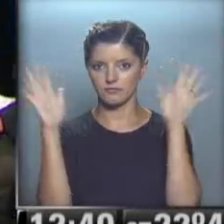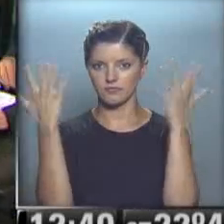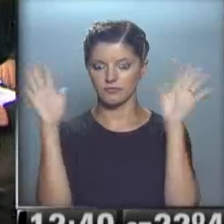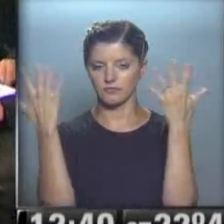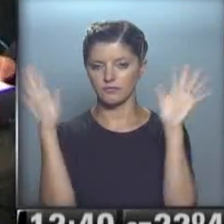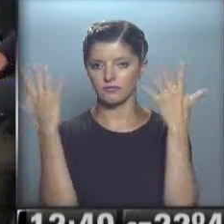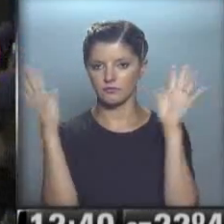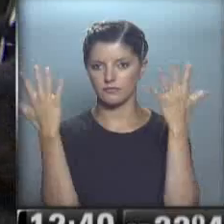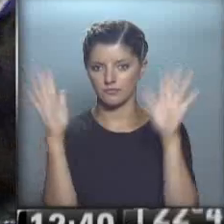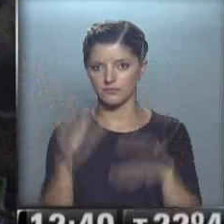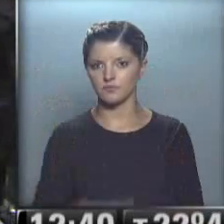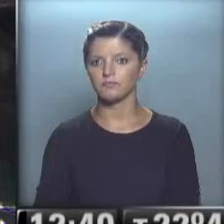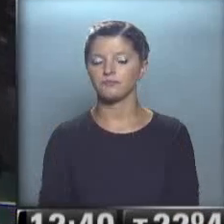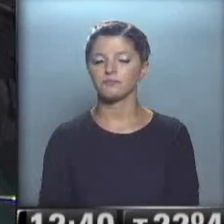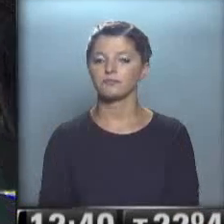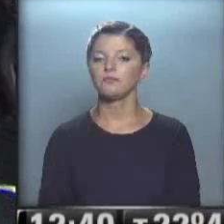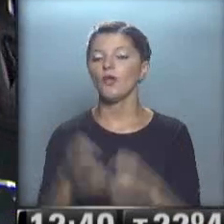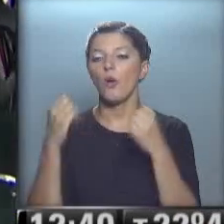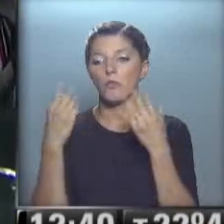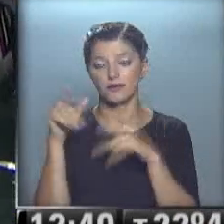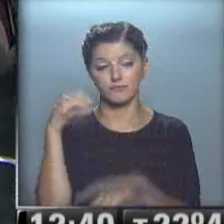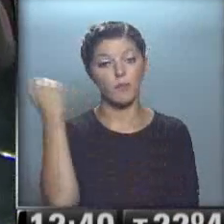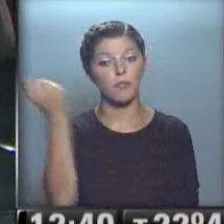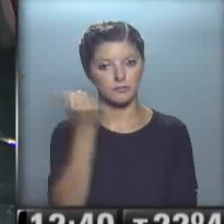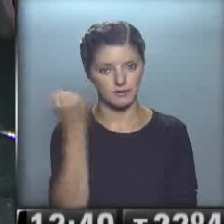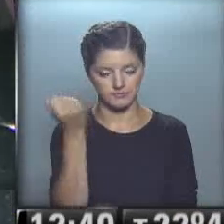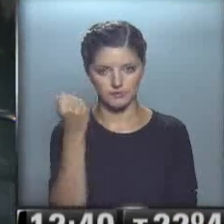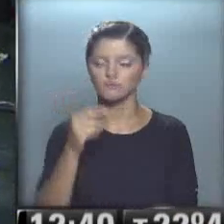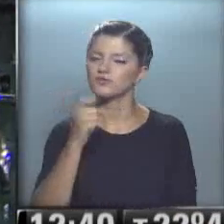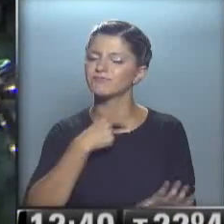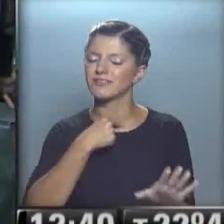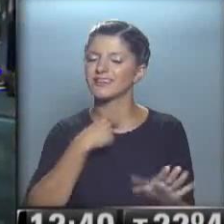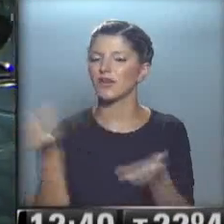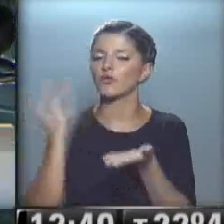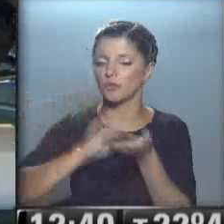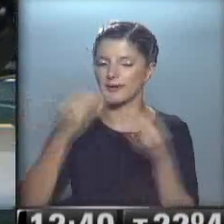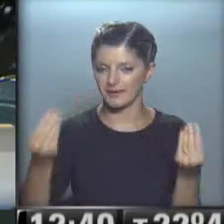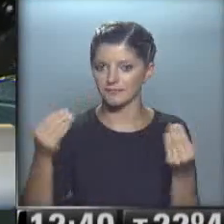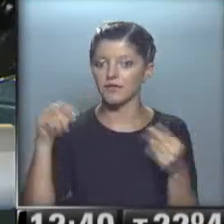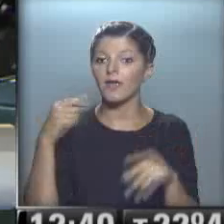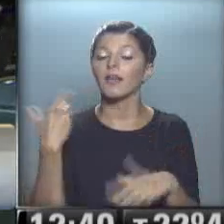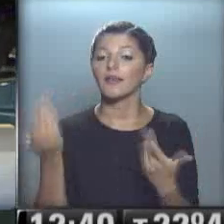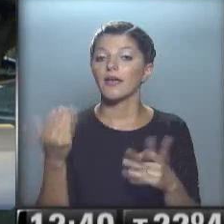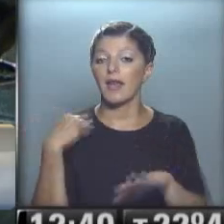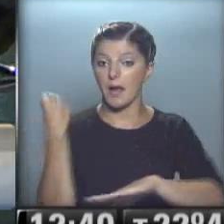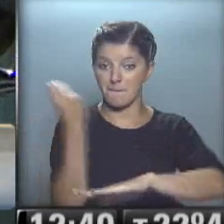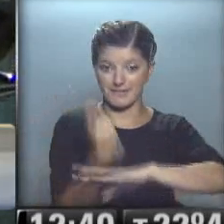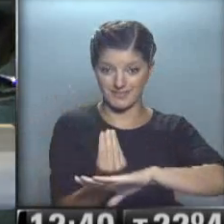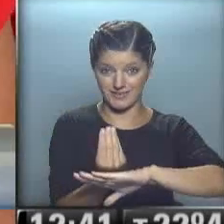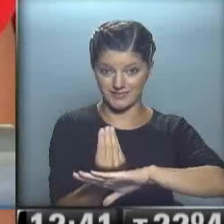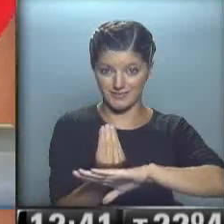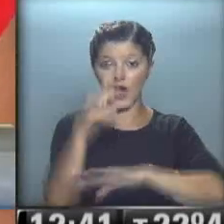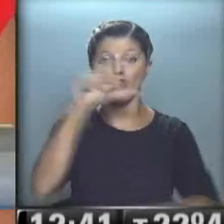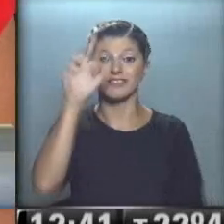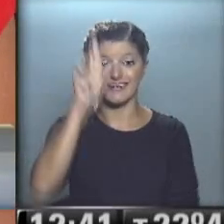paz Bueno muy importante no quiero agregar que ya la presencia protemp la tiene Costa Rica que